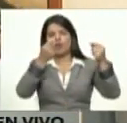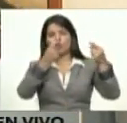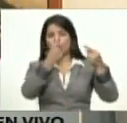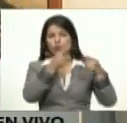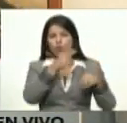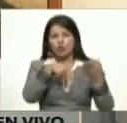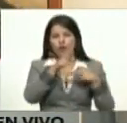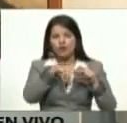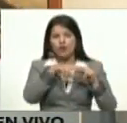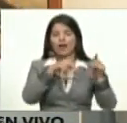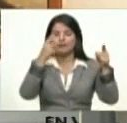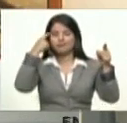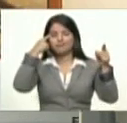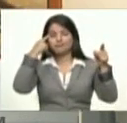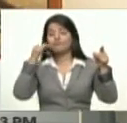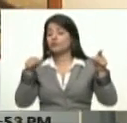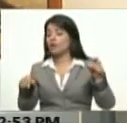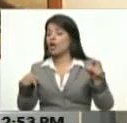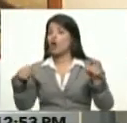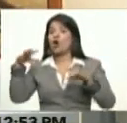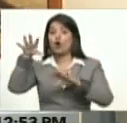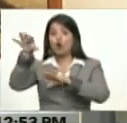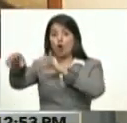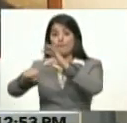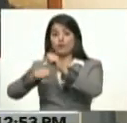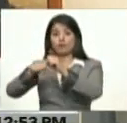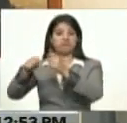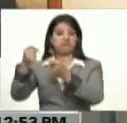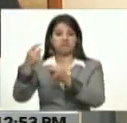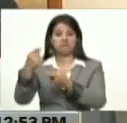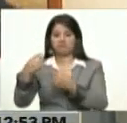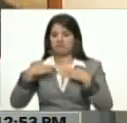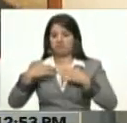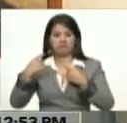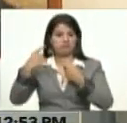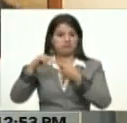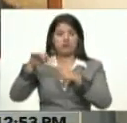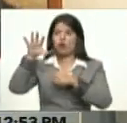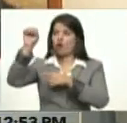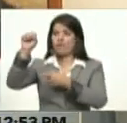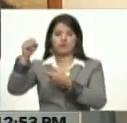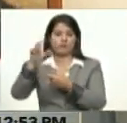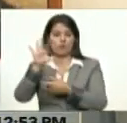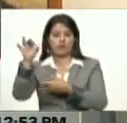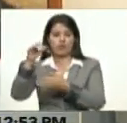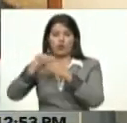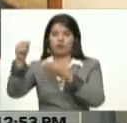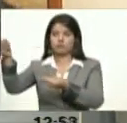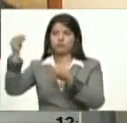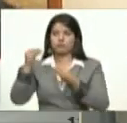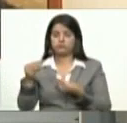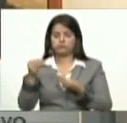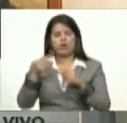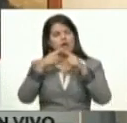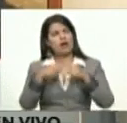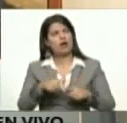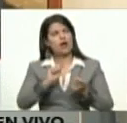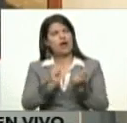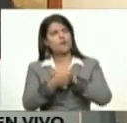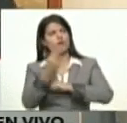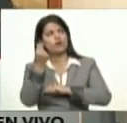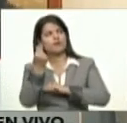y empresarios que utilizan este referencial para calcular las estructuras de costo. Y